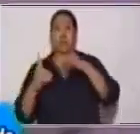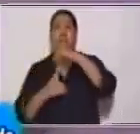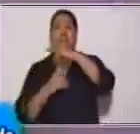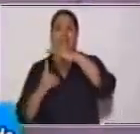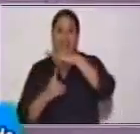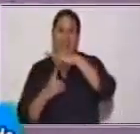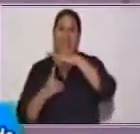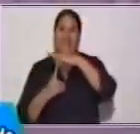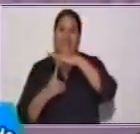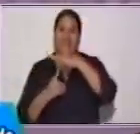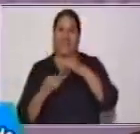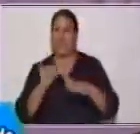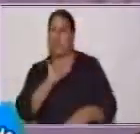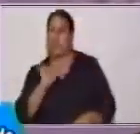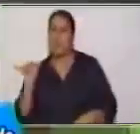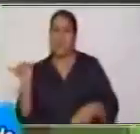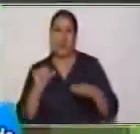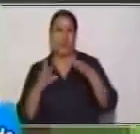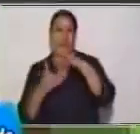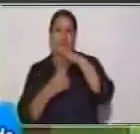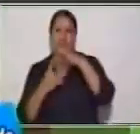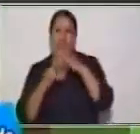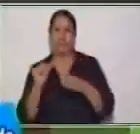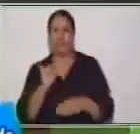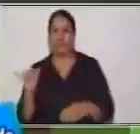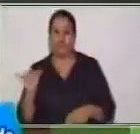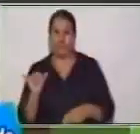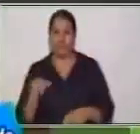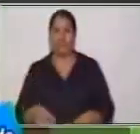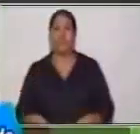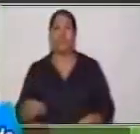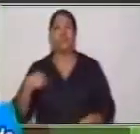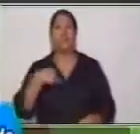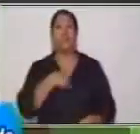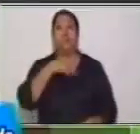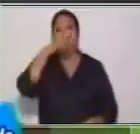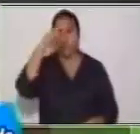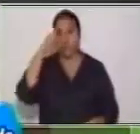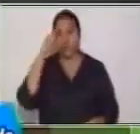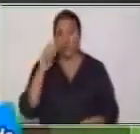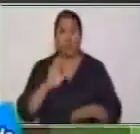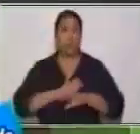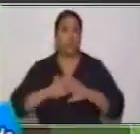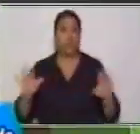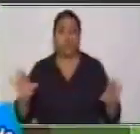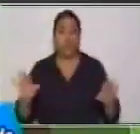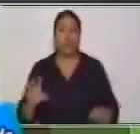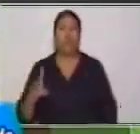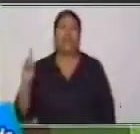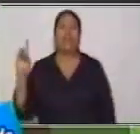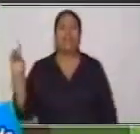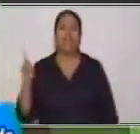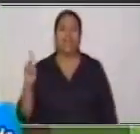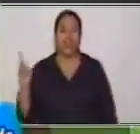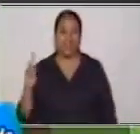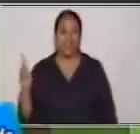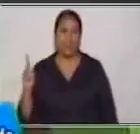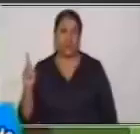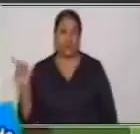esa parte de la ecuación. Estamos trabajando solamente del lado derecho de la ecuación.